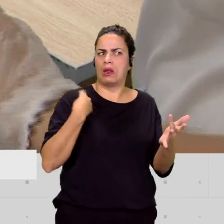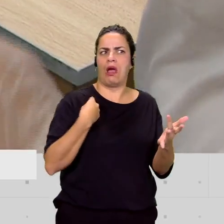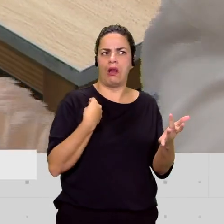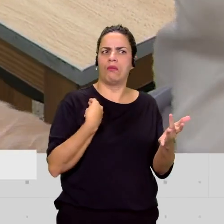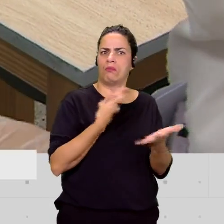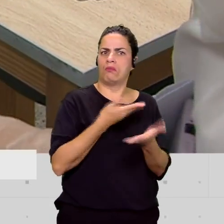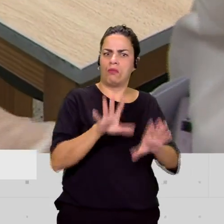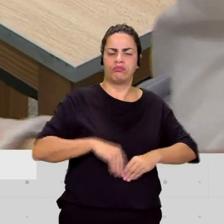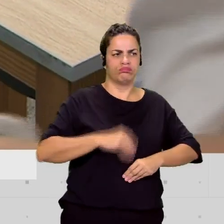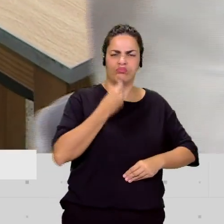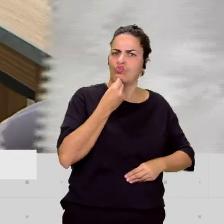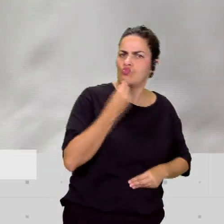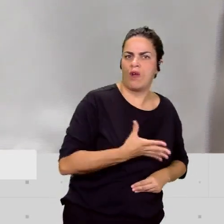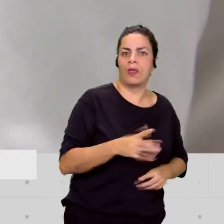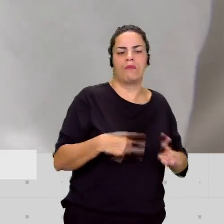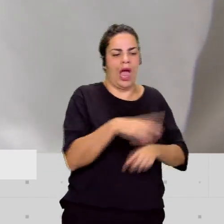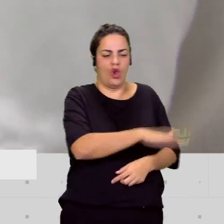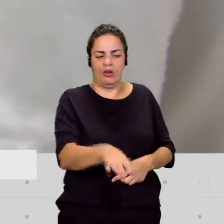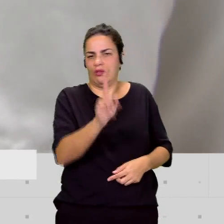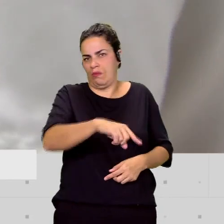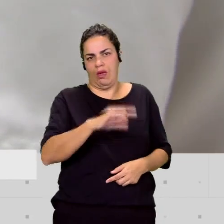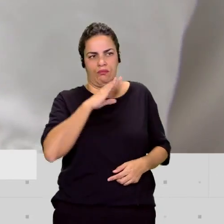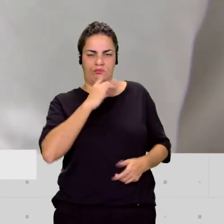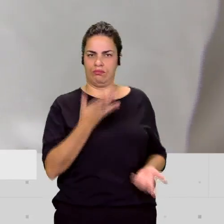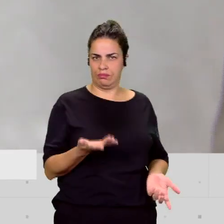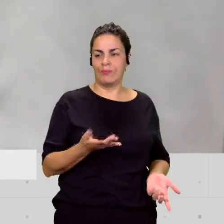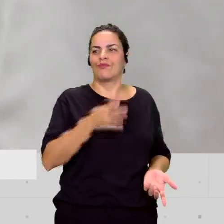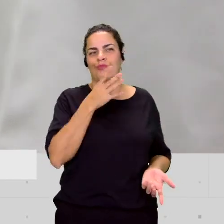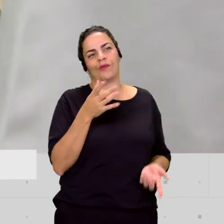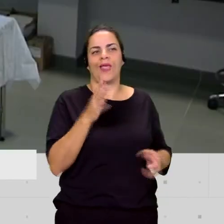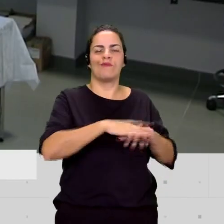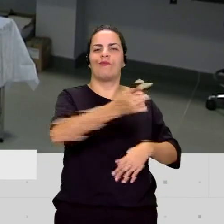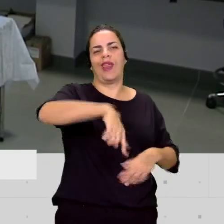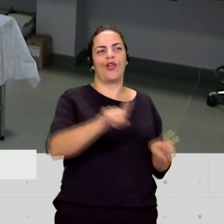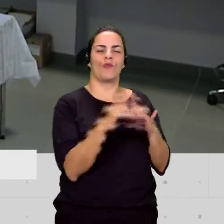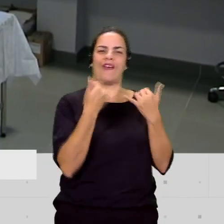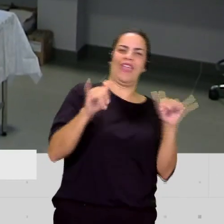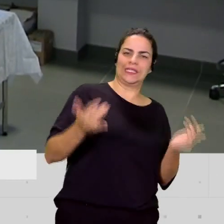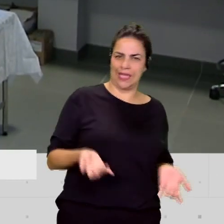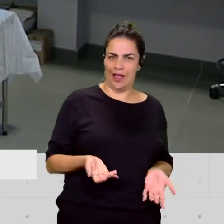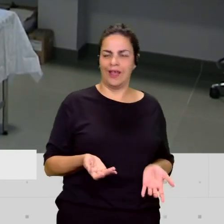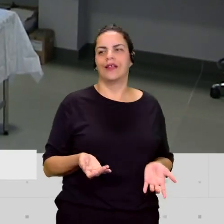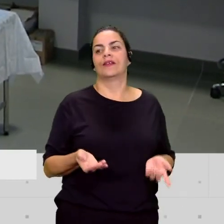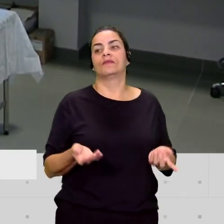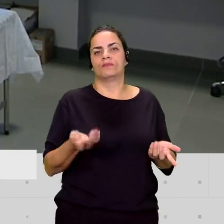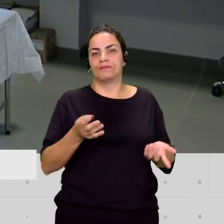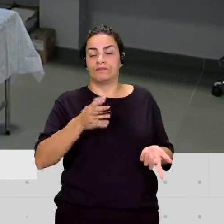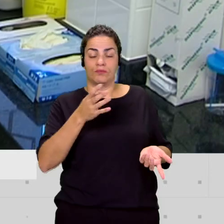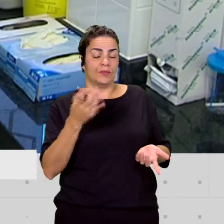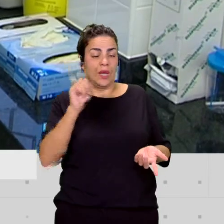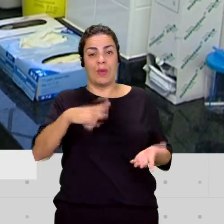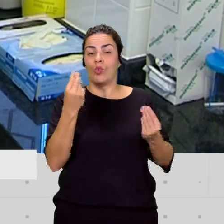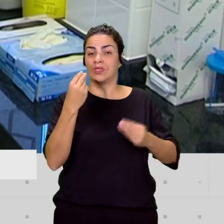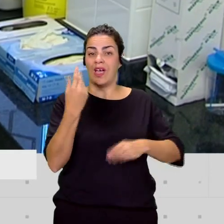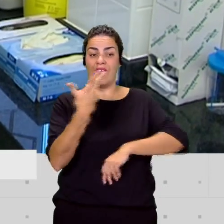buena. Y los niños también están encantados, porque la verdad es que es una fiesta para ellos, ¿no? Lo que le estamos dando. Muchas vacunas infantiles